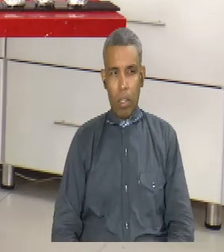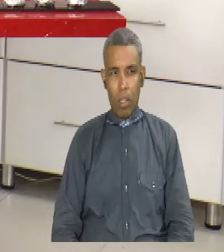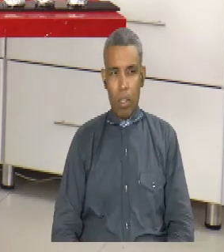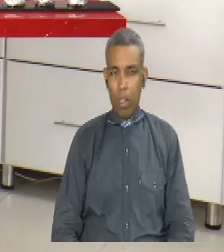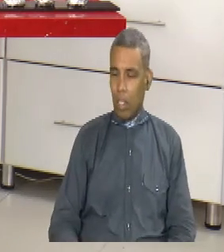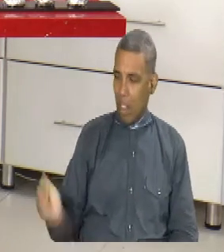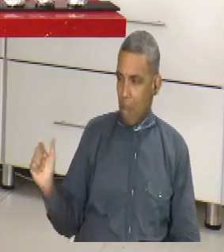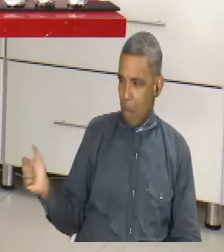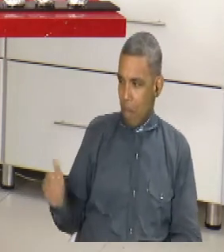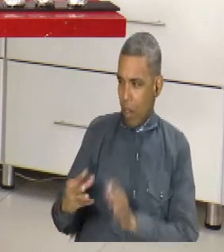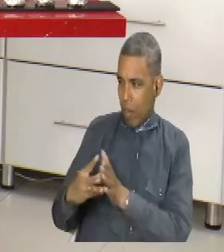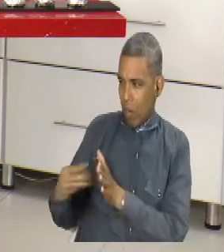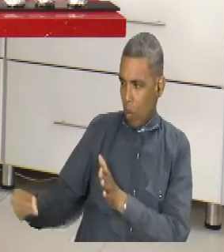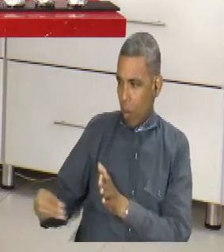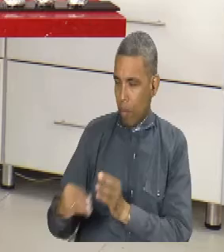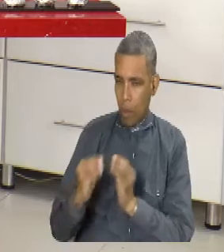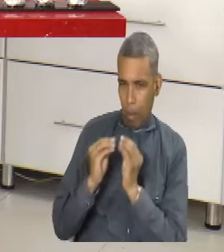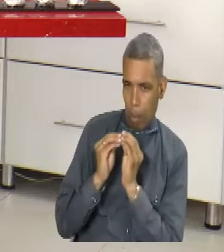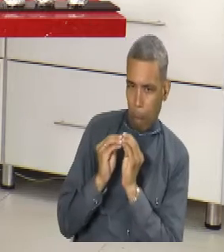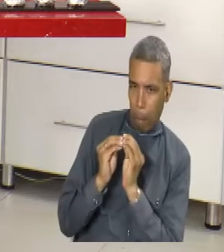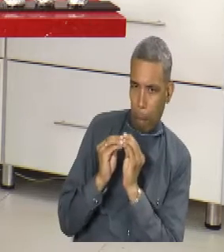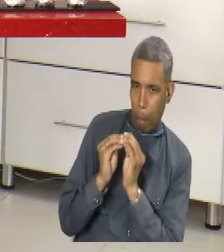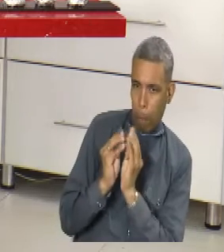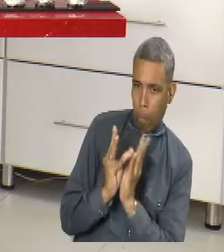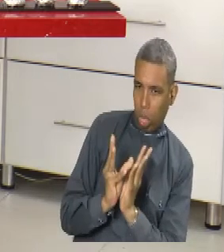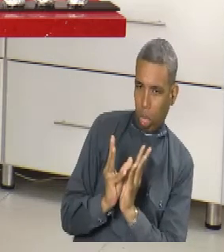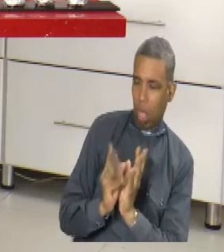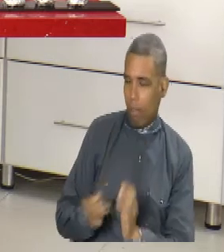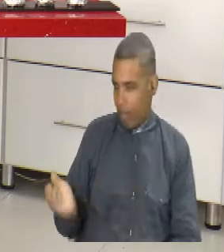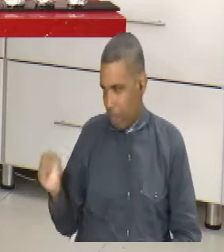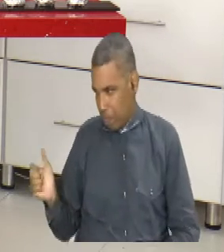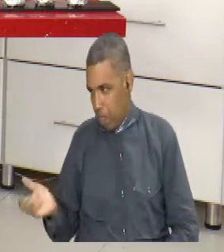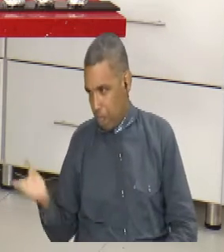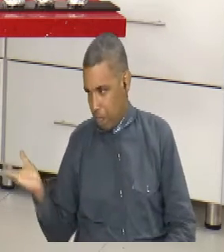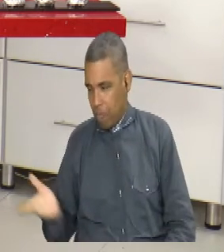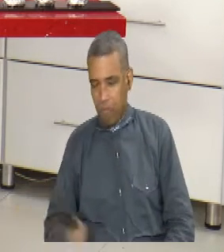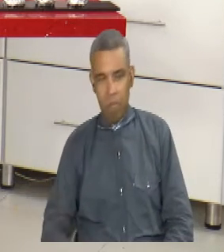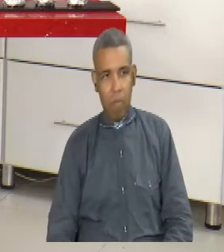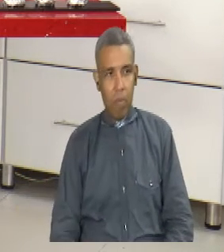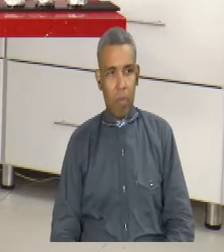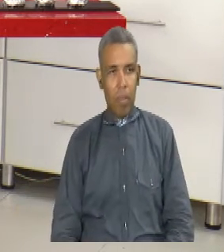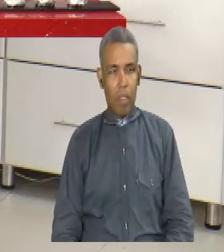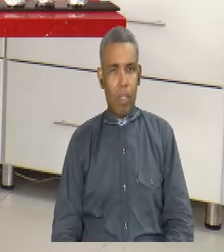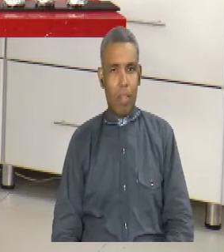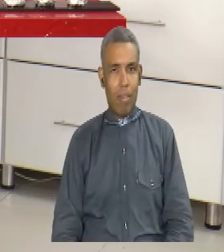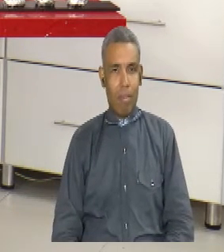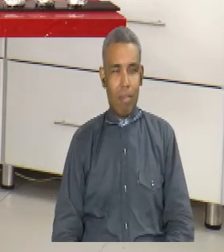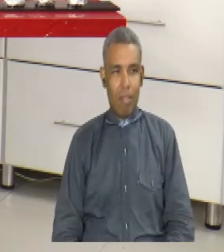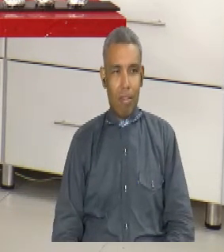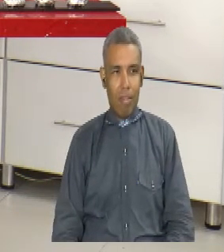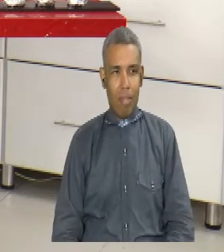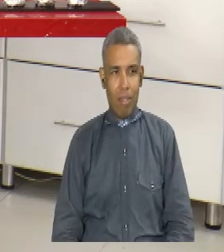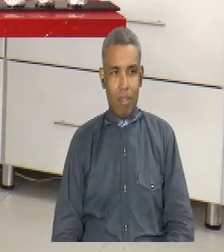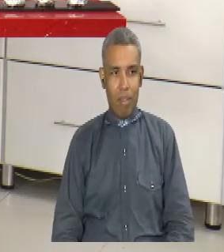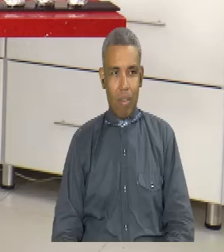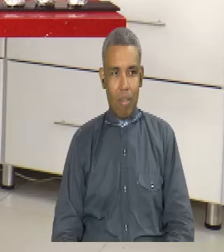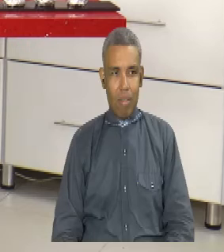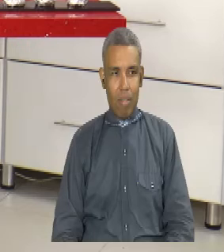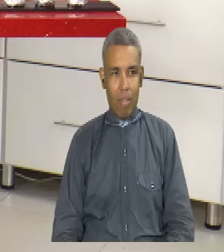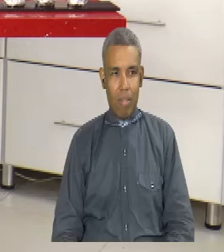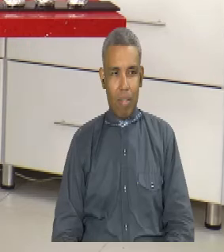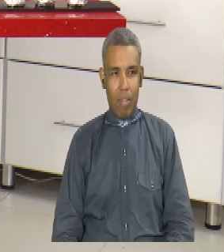hacer. Entonces, es como es como estallarla. Como hacia adentro. Sí,